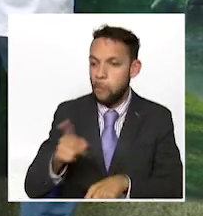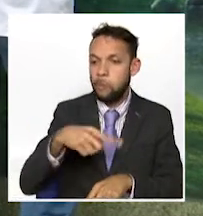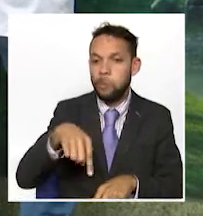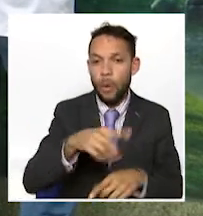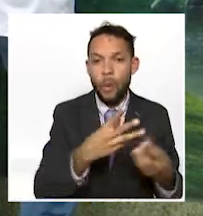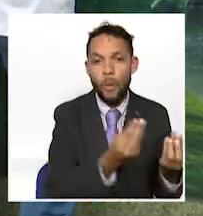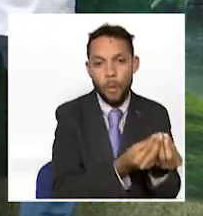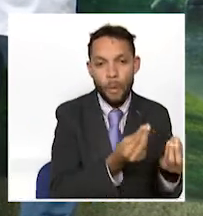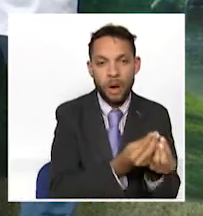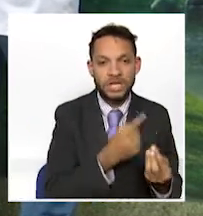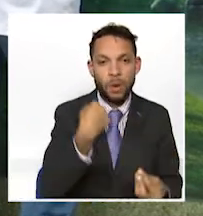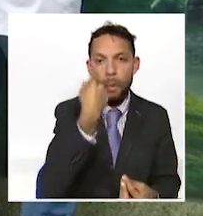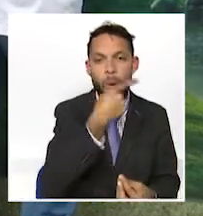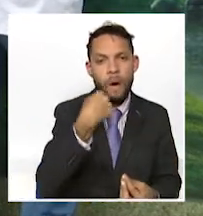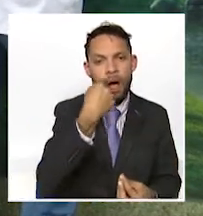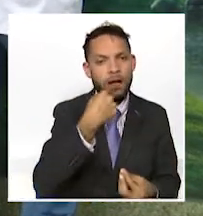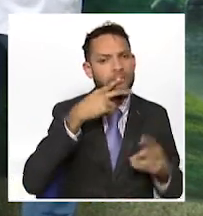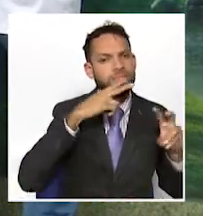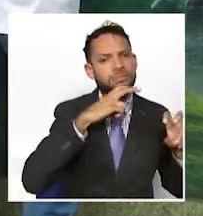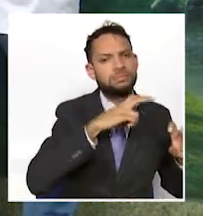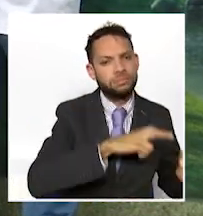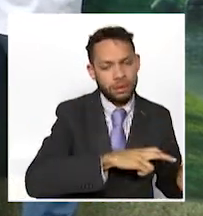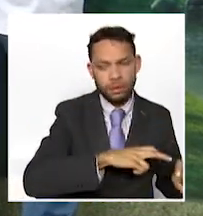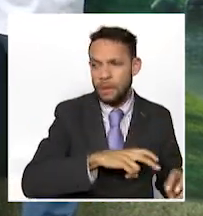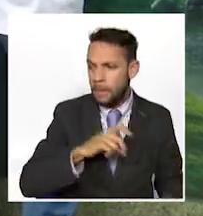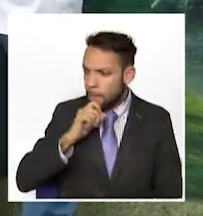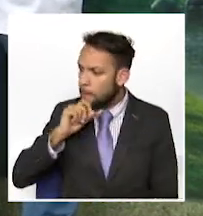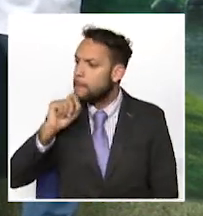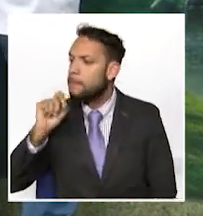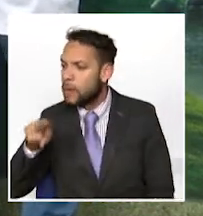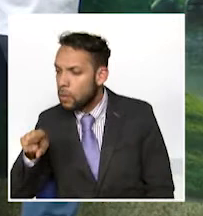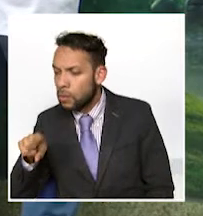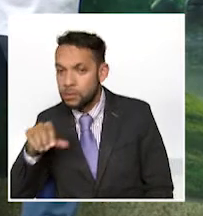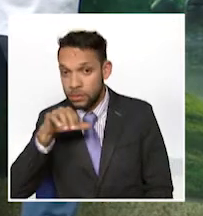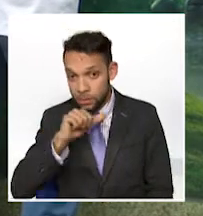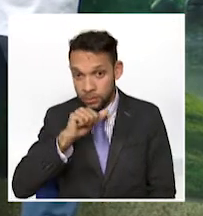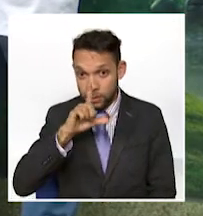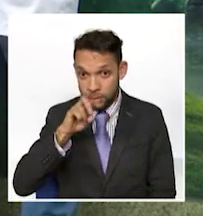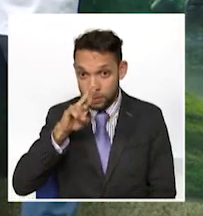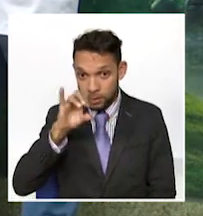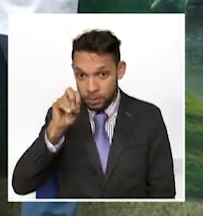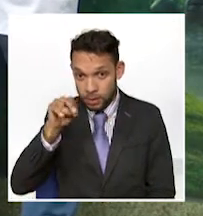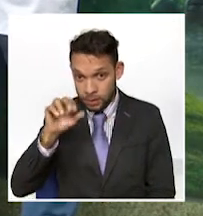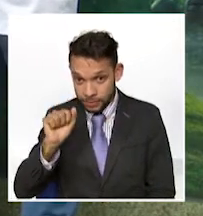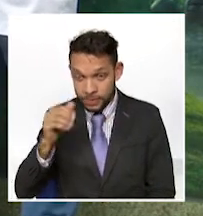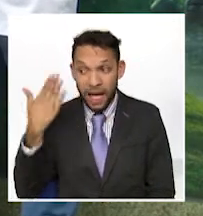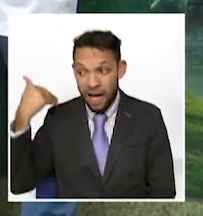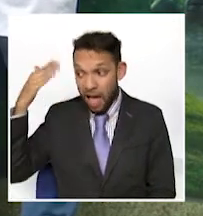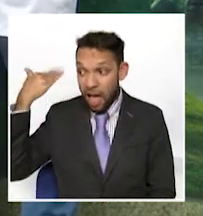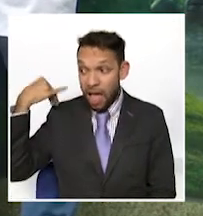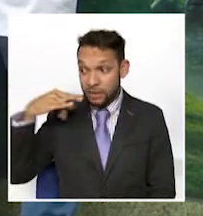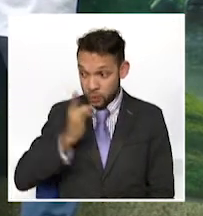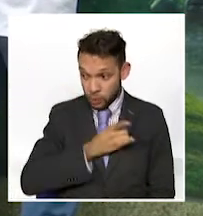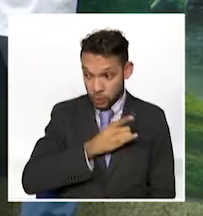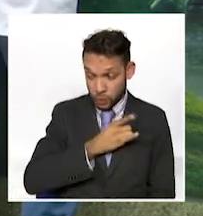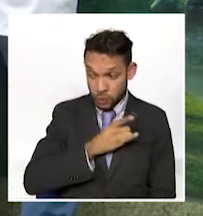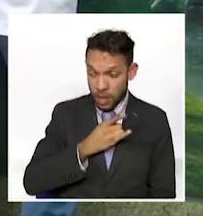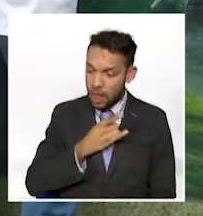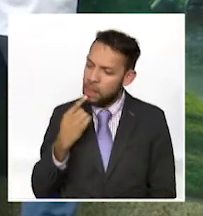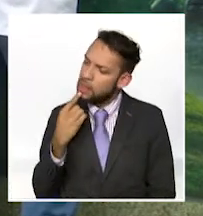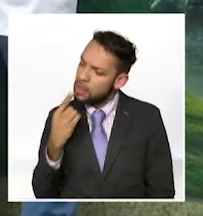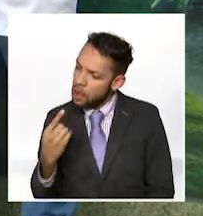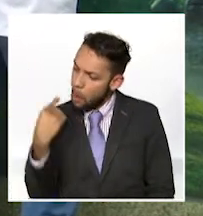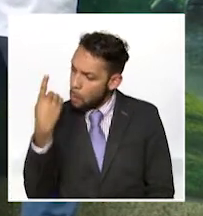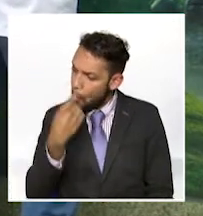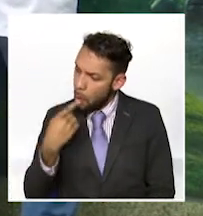grupo. Y yo tendría una pregunta para hacerle a la doctora Adriana. ¿Alguna vez cuando estudiaron odontología les dijeron que la